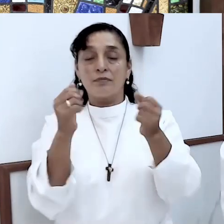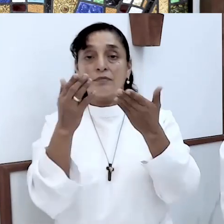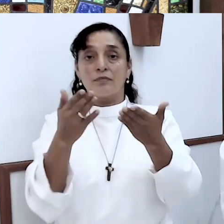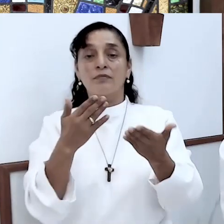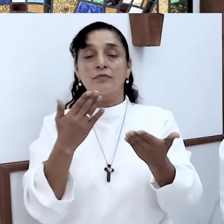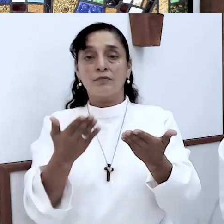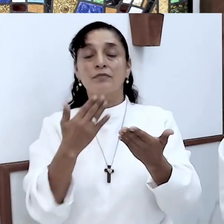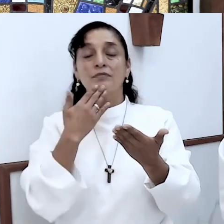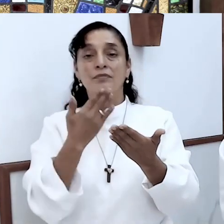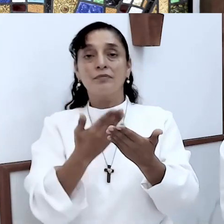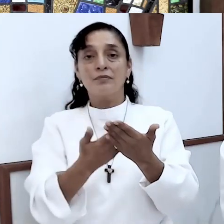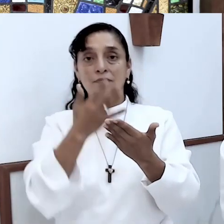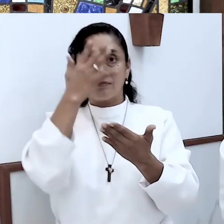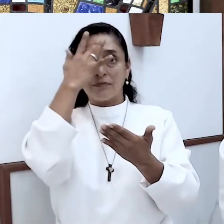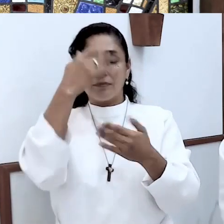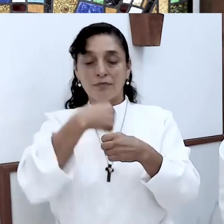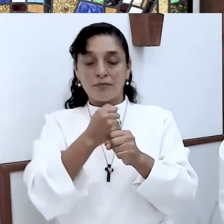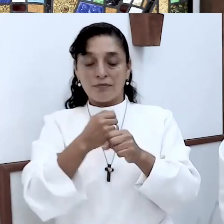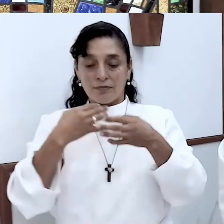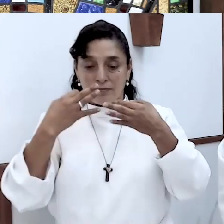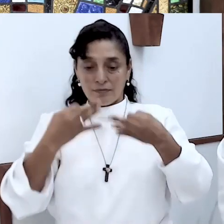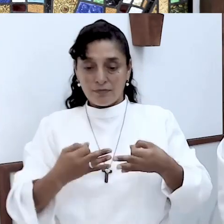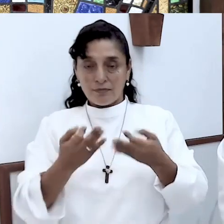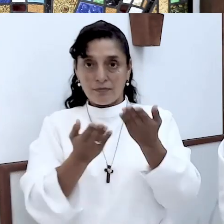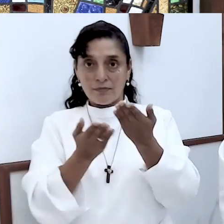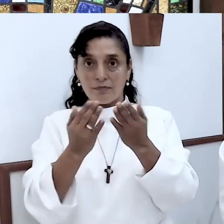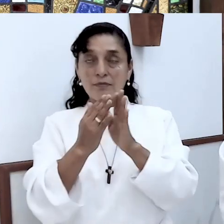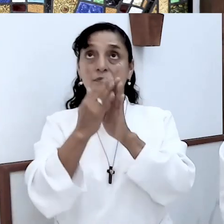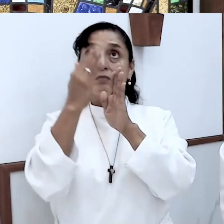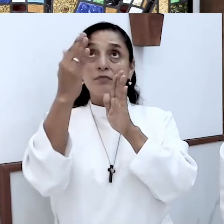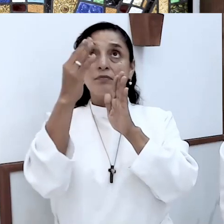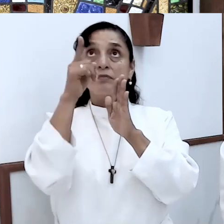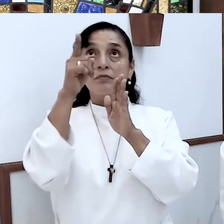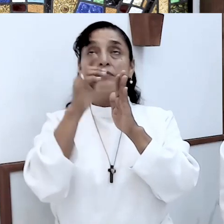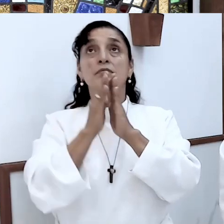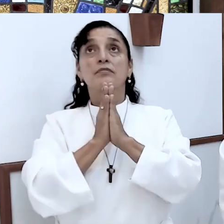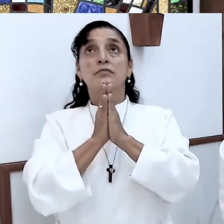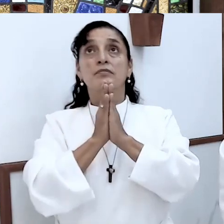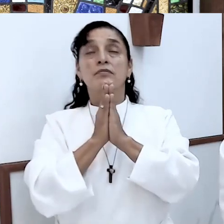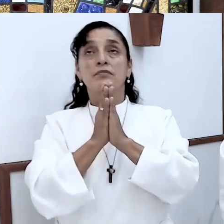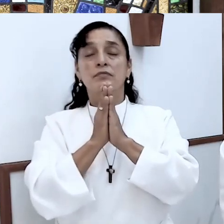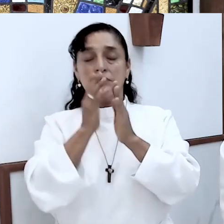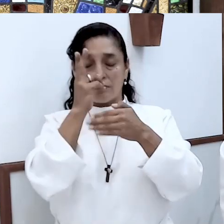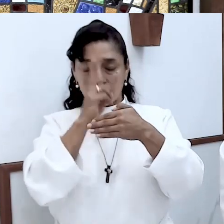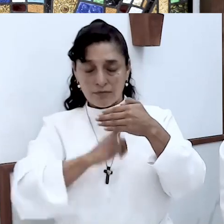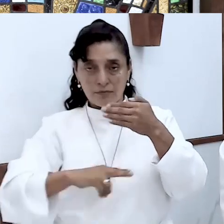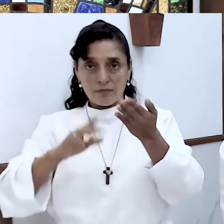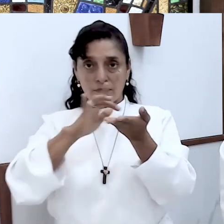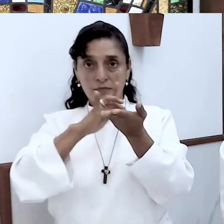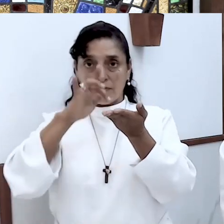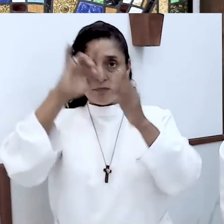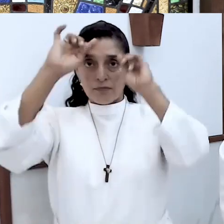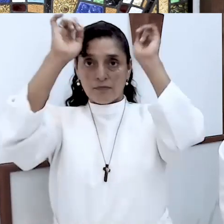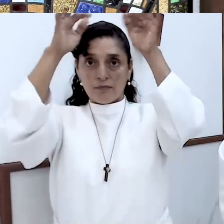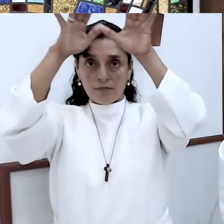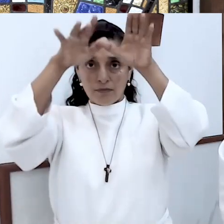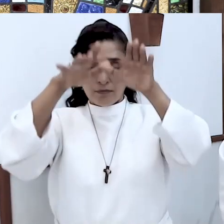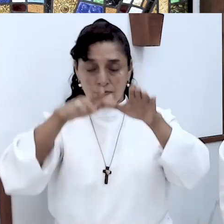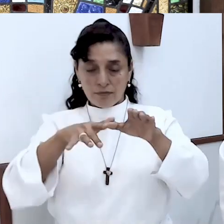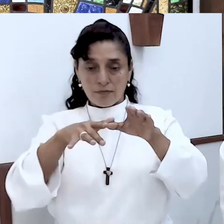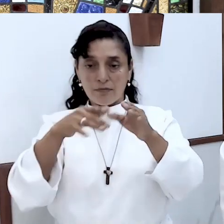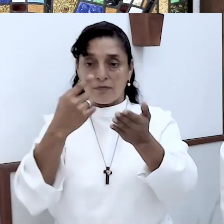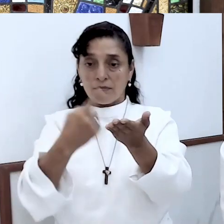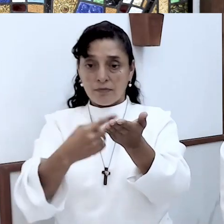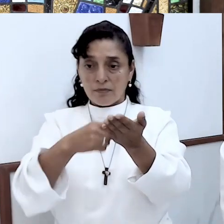salvación. Y te damos gracias porque nos haces dignos de servirte en tu presencia. Te pedimos humildemente que el Espíritu